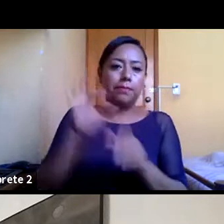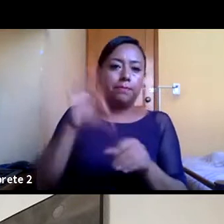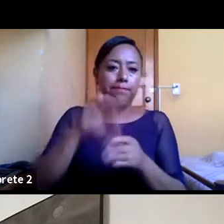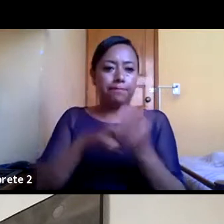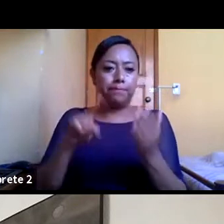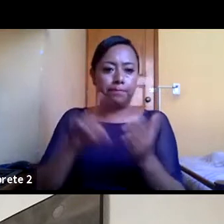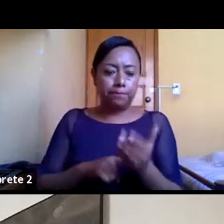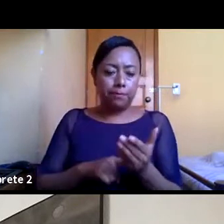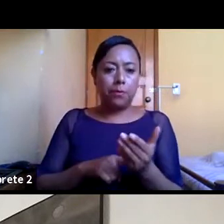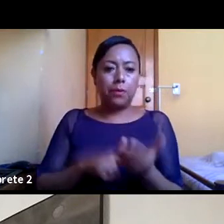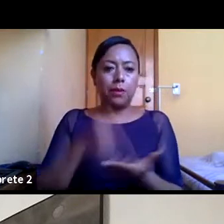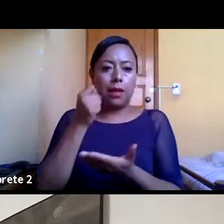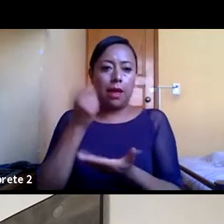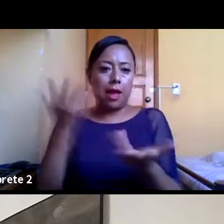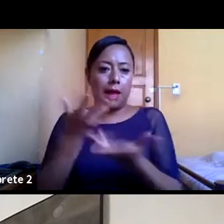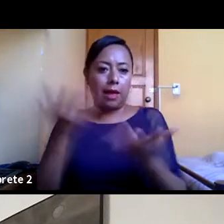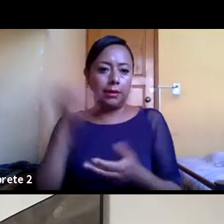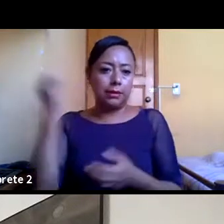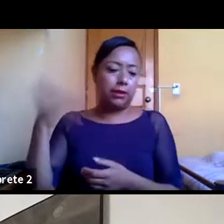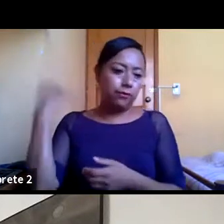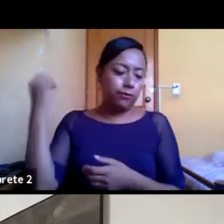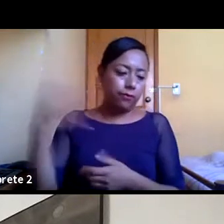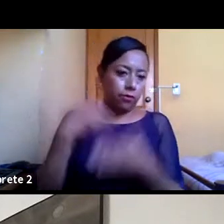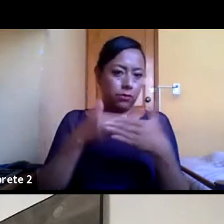los foros antes mencionados.